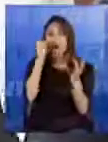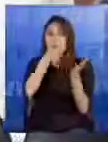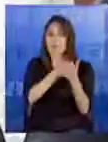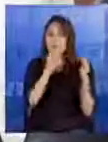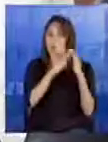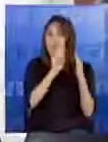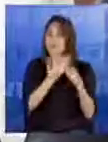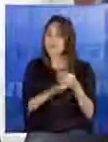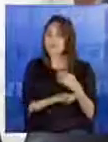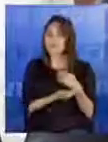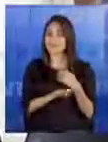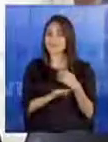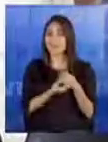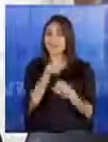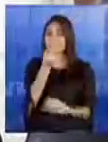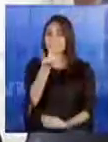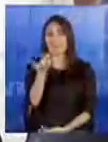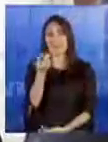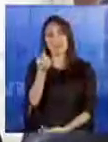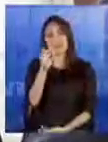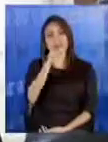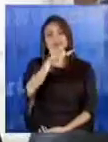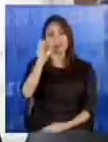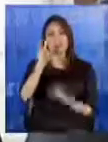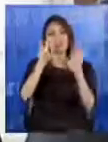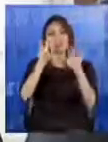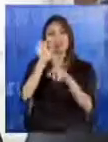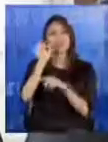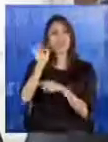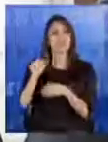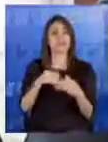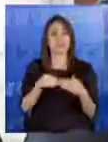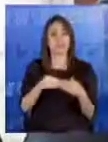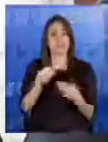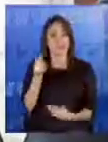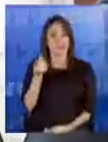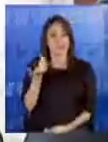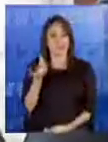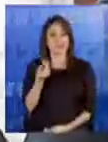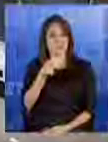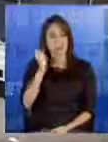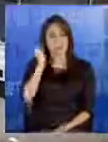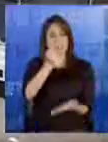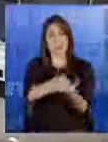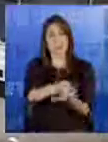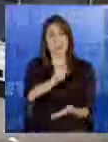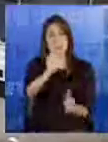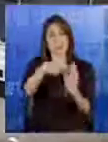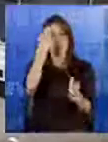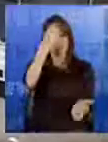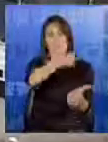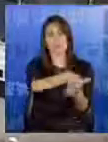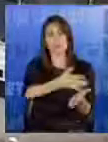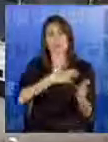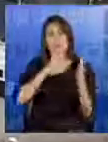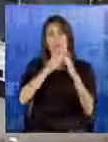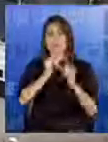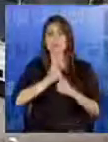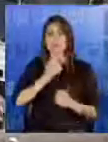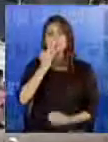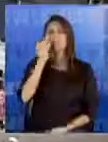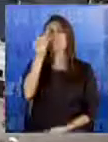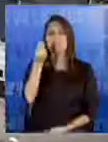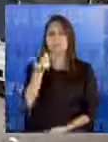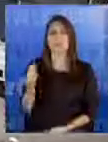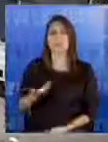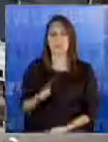casa valorada en 370 mil dólares de contado. El burgomaestre, durante una entrevista con varios medios de